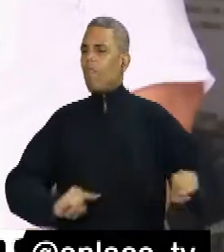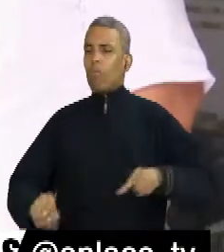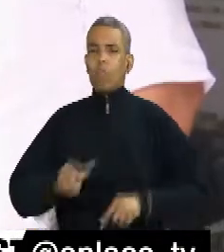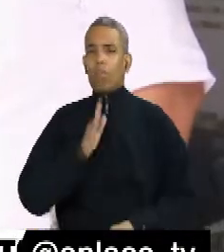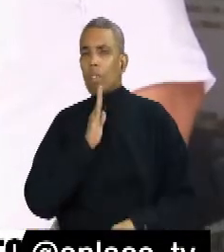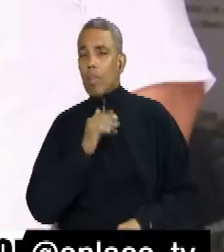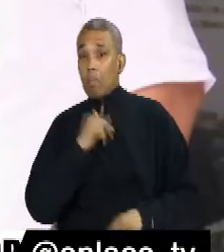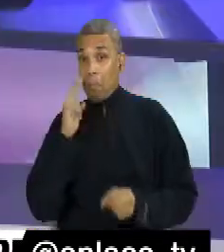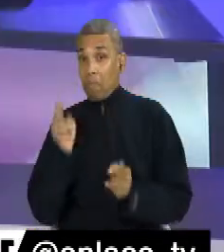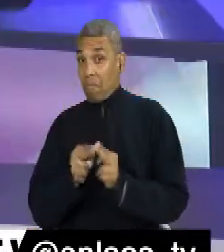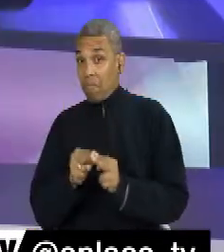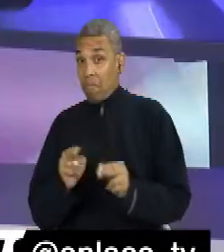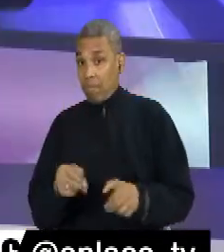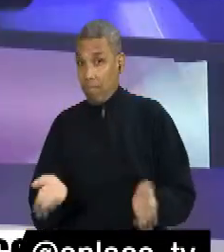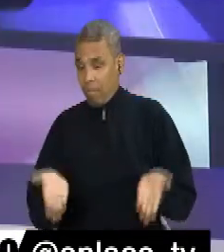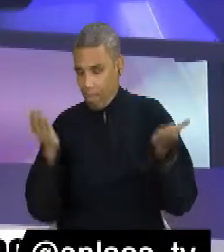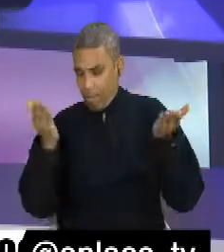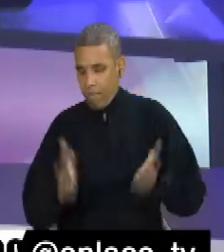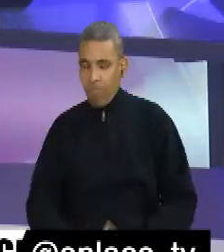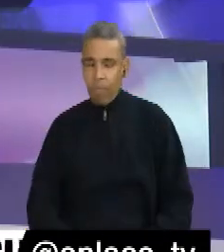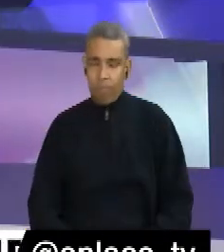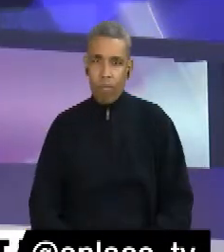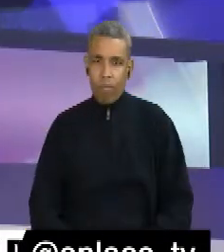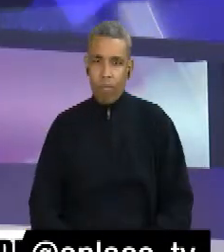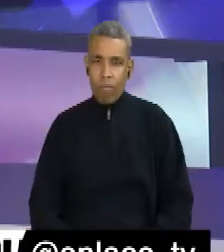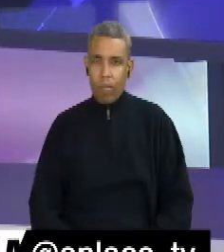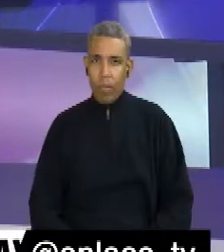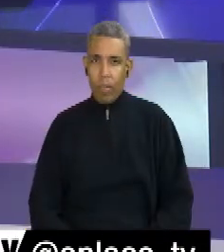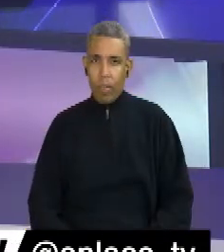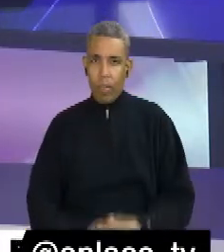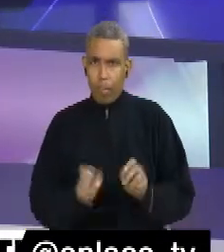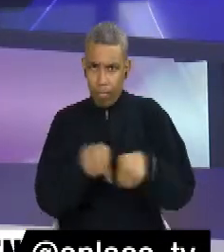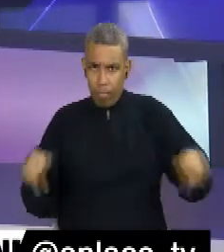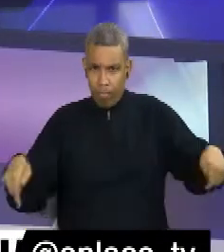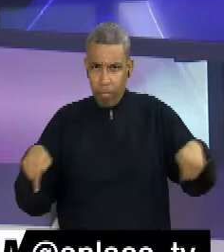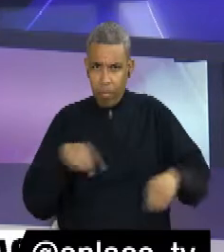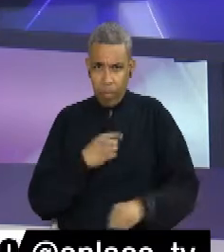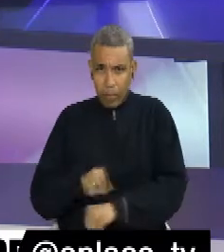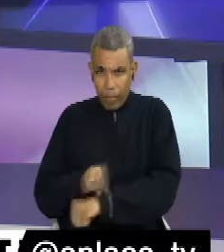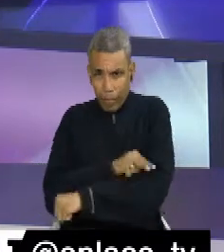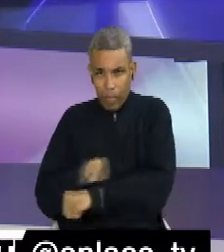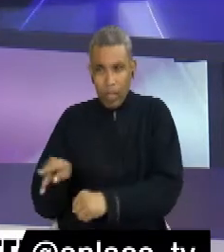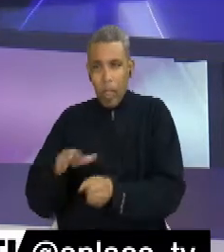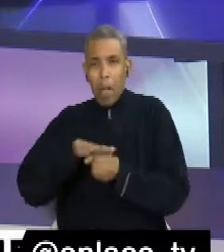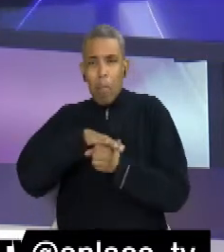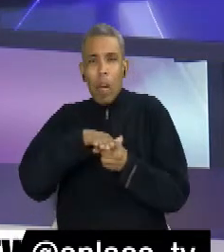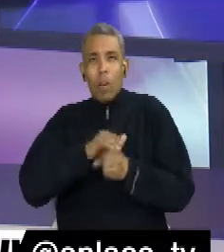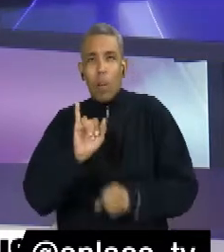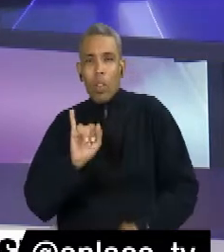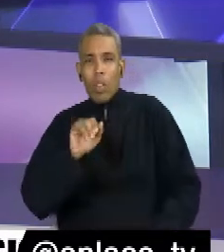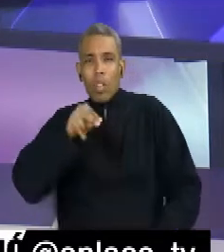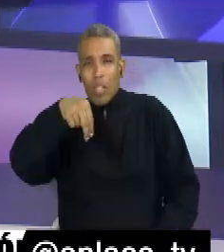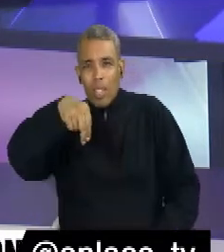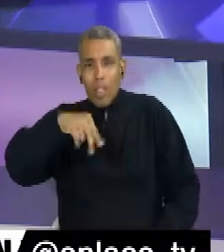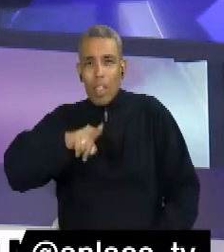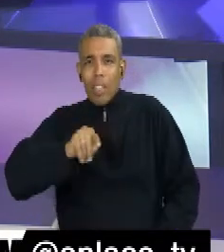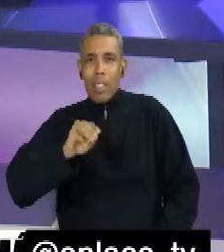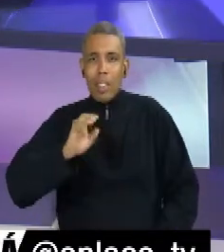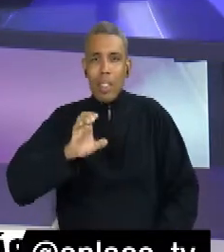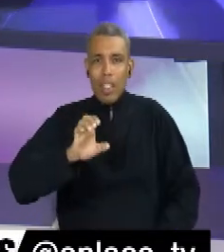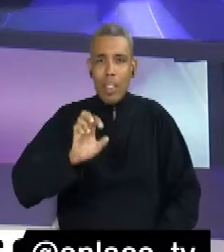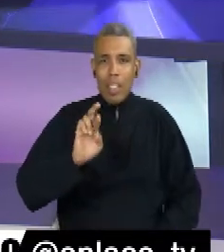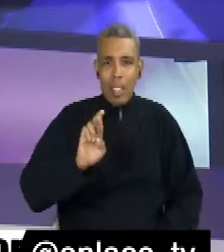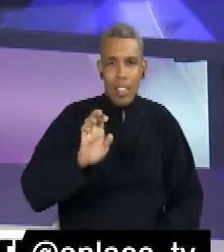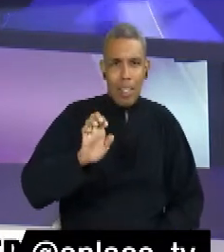administración. Y la Personería Municipal destacó la historia del barrio Inscredial y recordó que su nombre original es Gonzalo Jiménez de